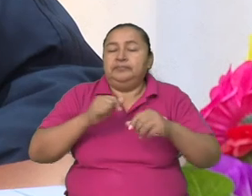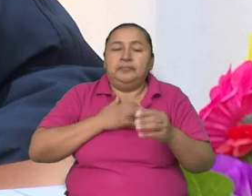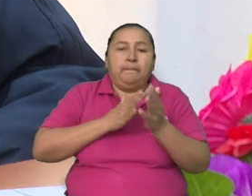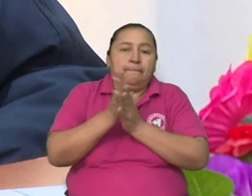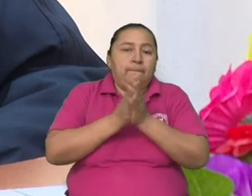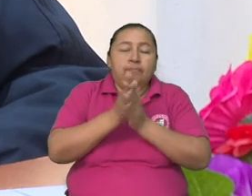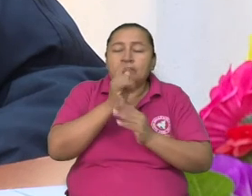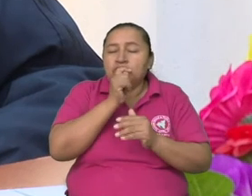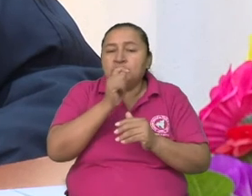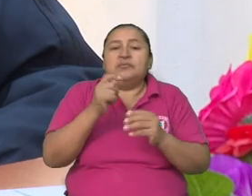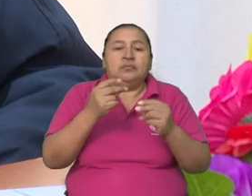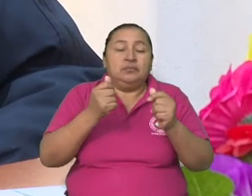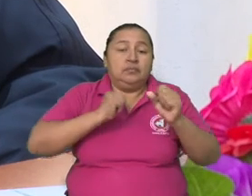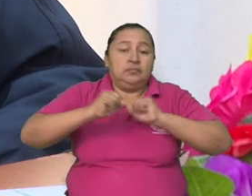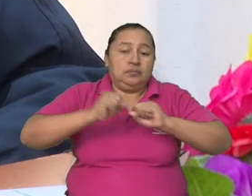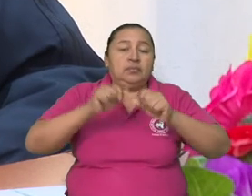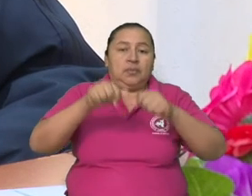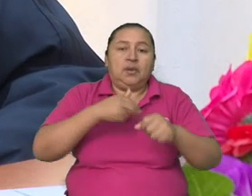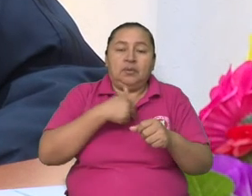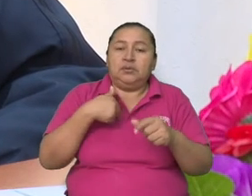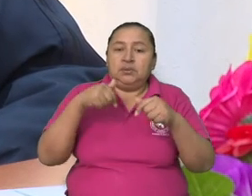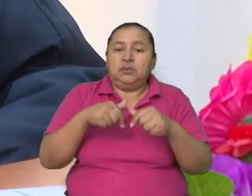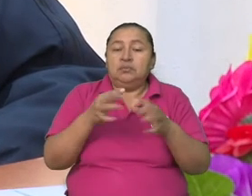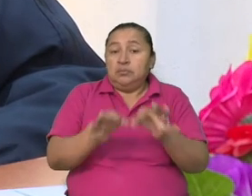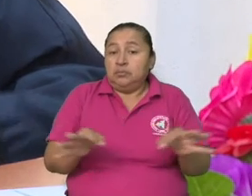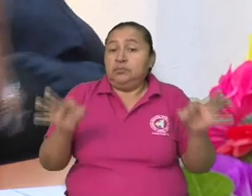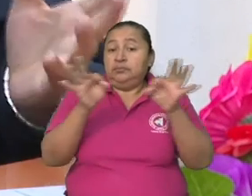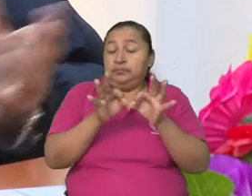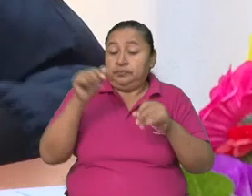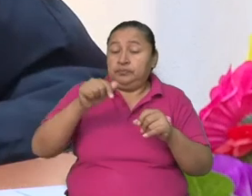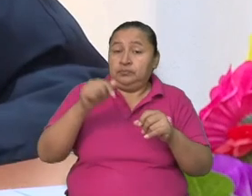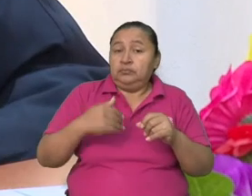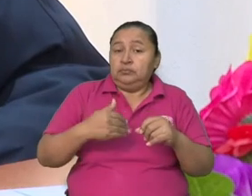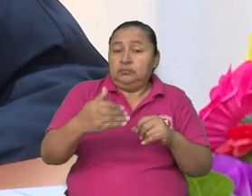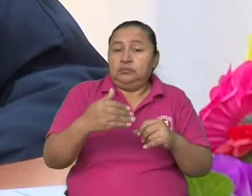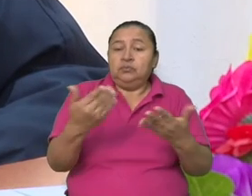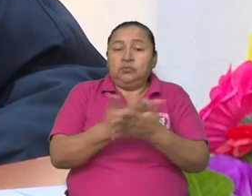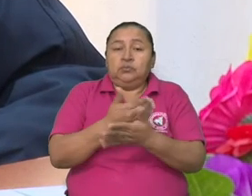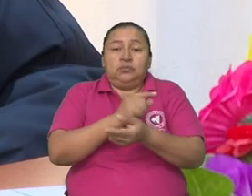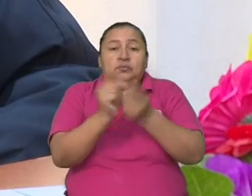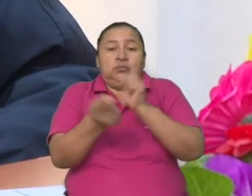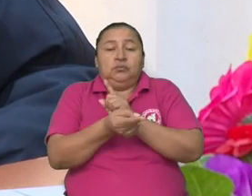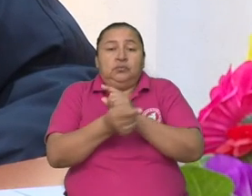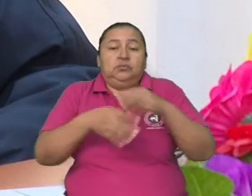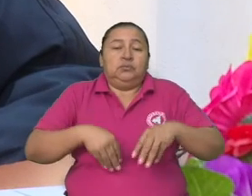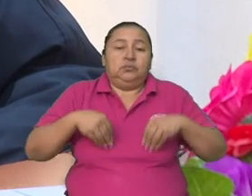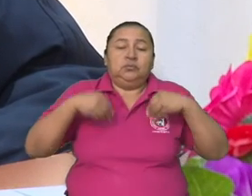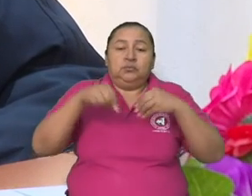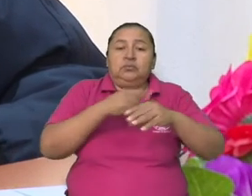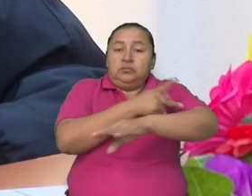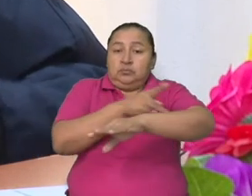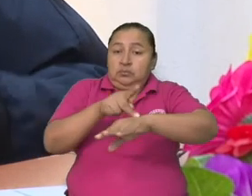de dinamizar, y eso va a ser muy importante ahora que modernicemos el puerto. Eso va a ser